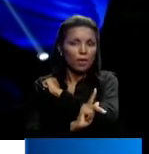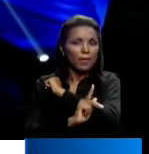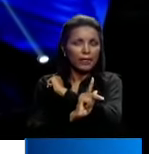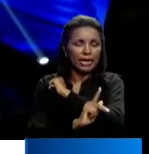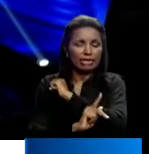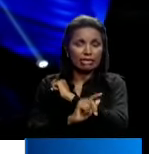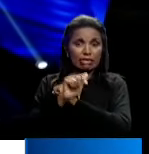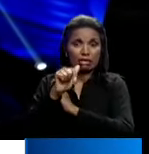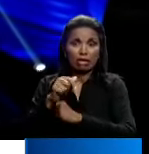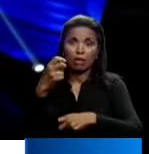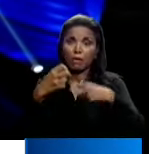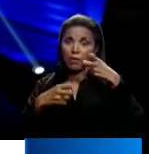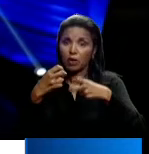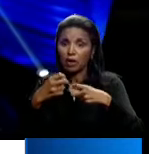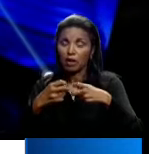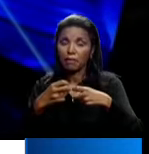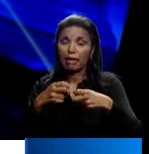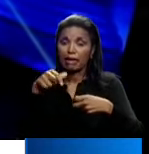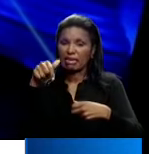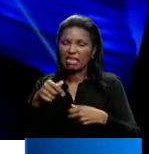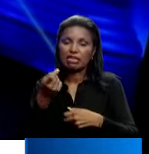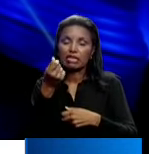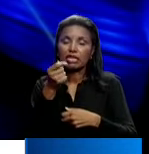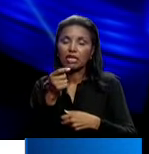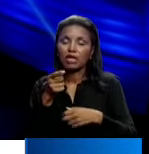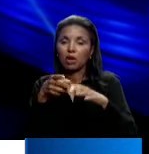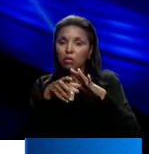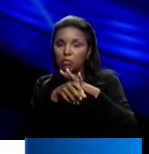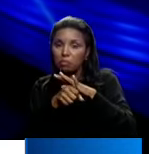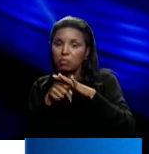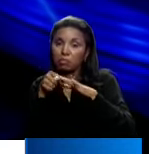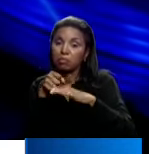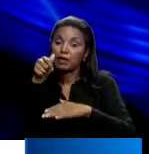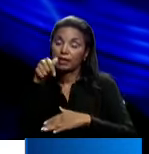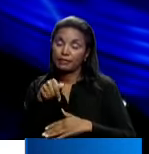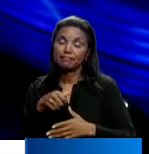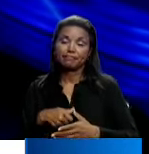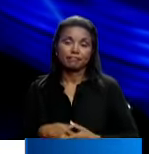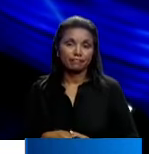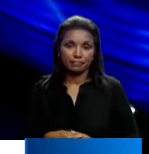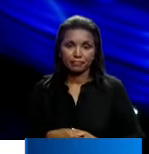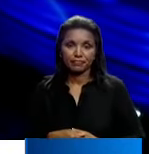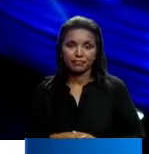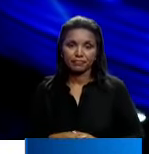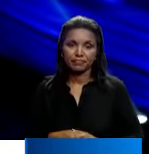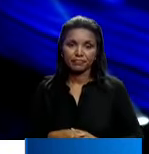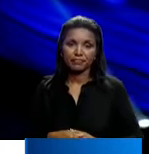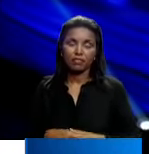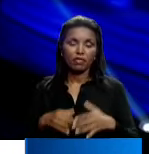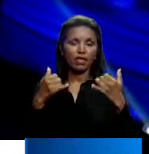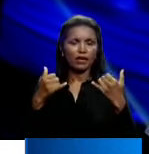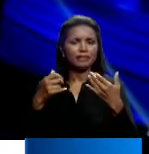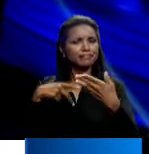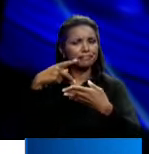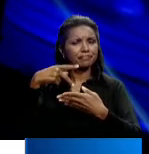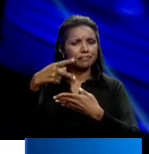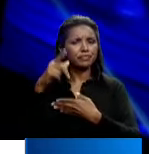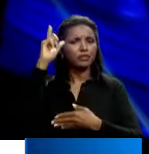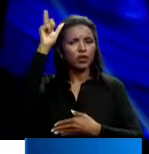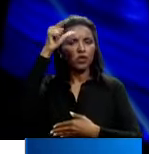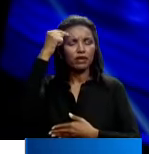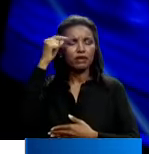de corrupción, un dato que deja en evidencia el descenso que ha tenido nuestro país en materia de institucionalidad. La próxima